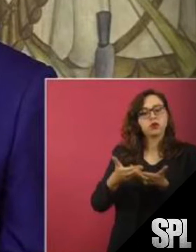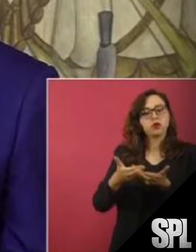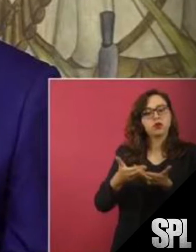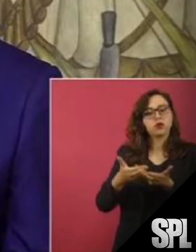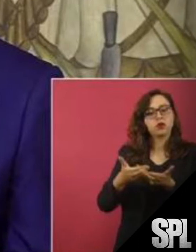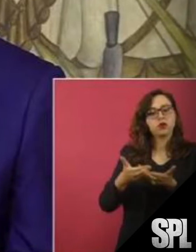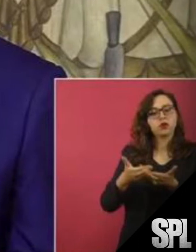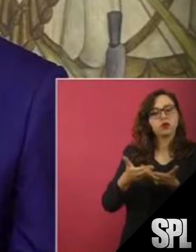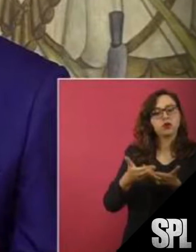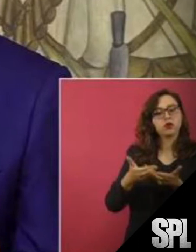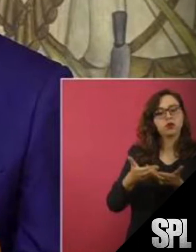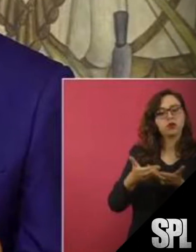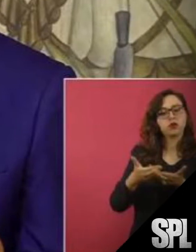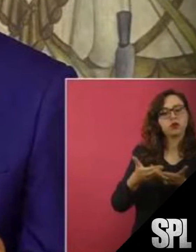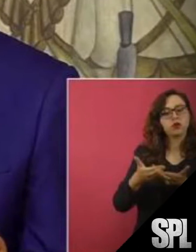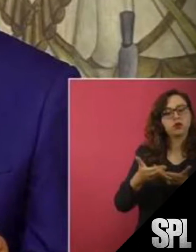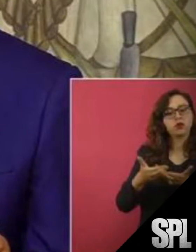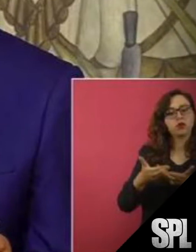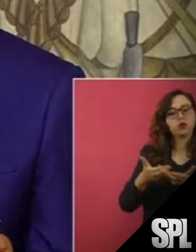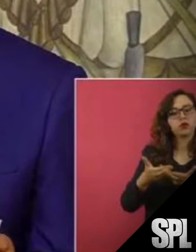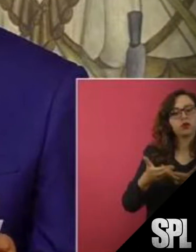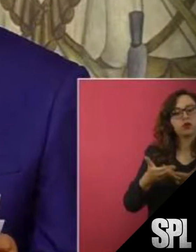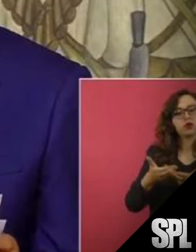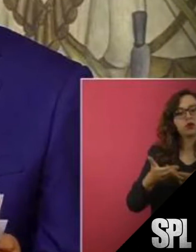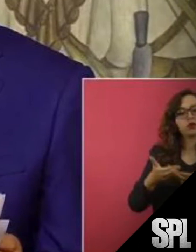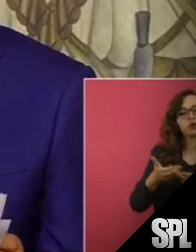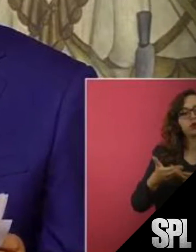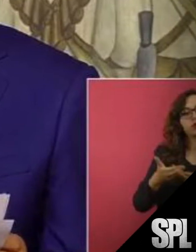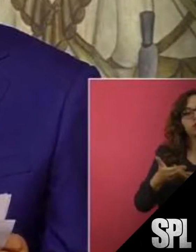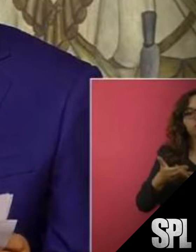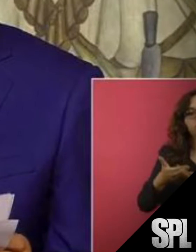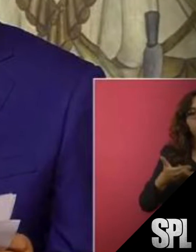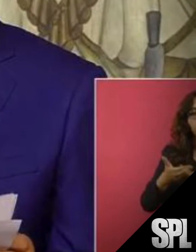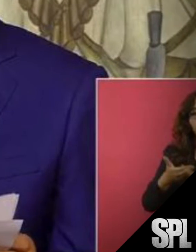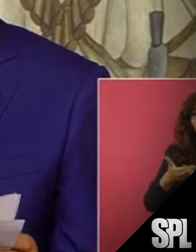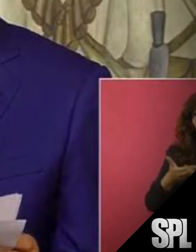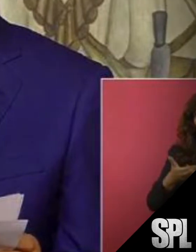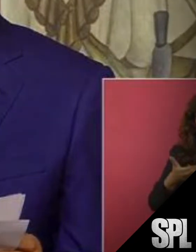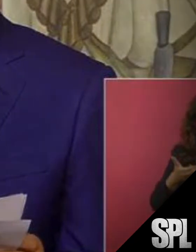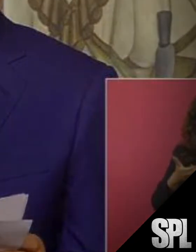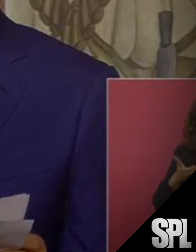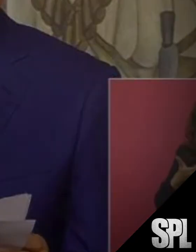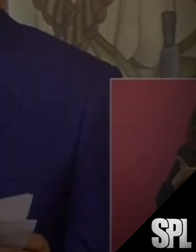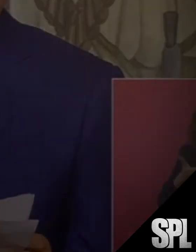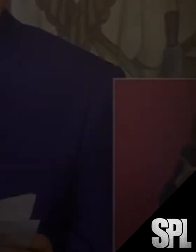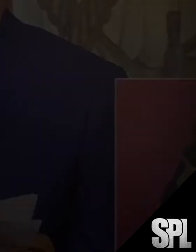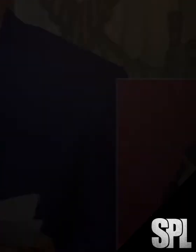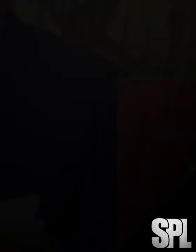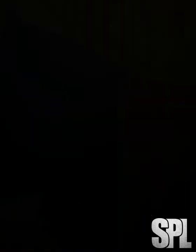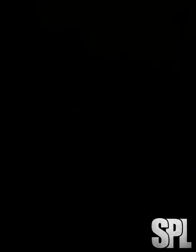13.16%. Además, resaltó, si no hubiésemos optado por subir el subsidio a los combustibles, la inflación habría llegado